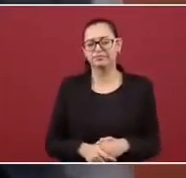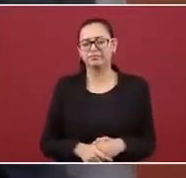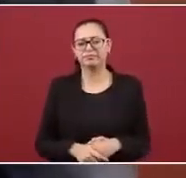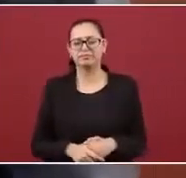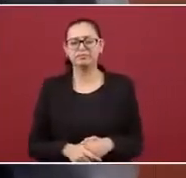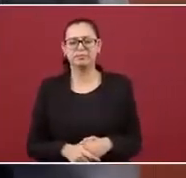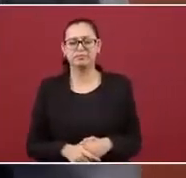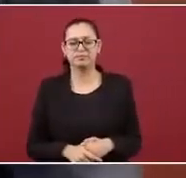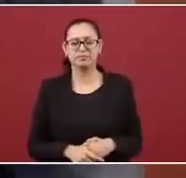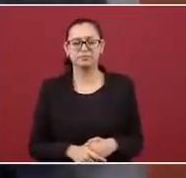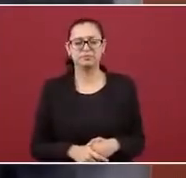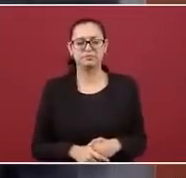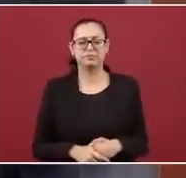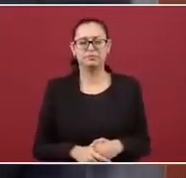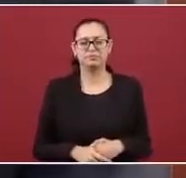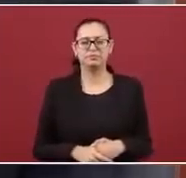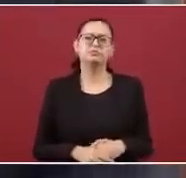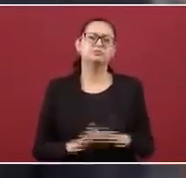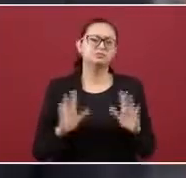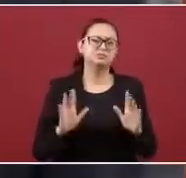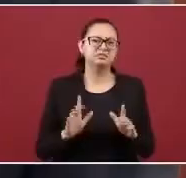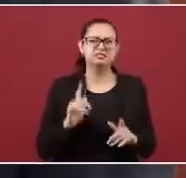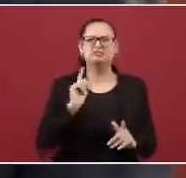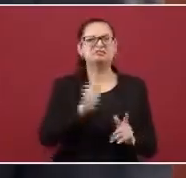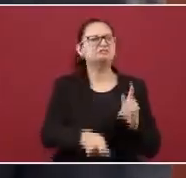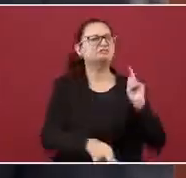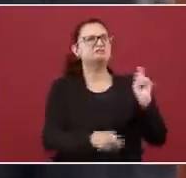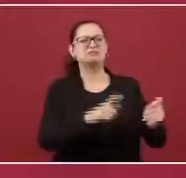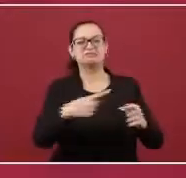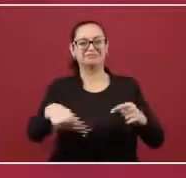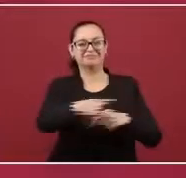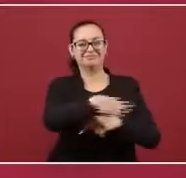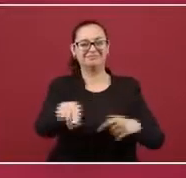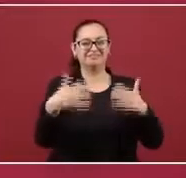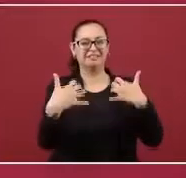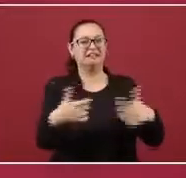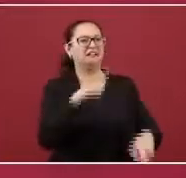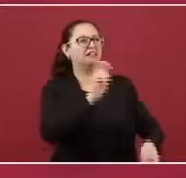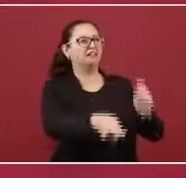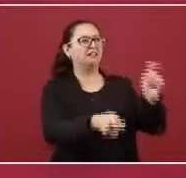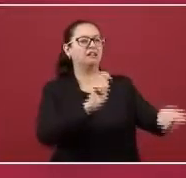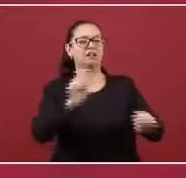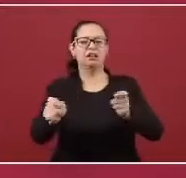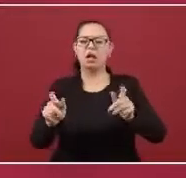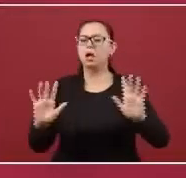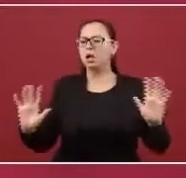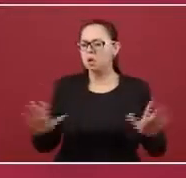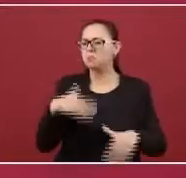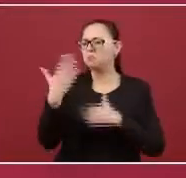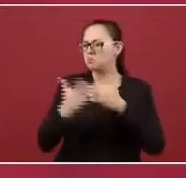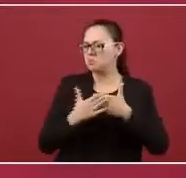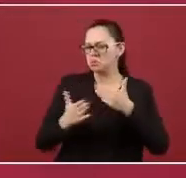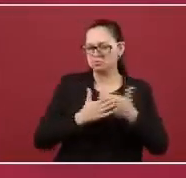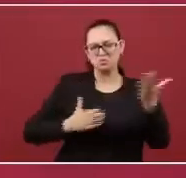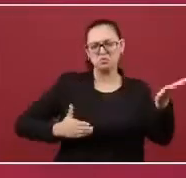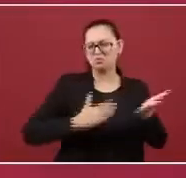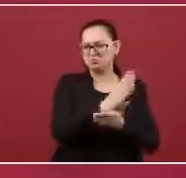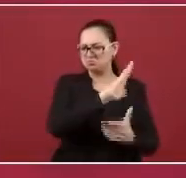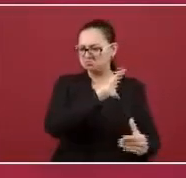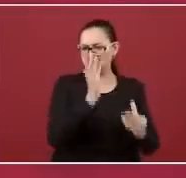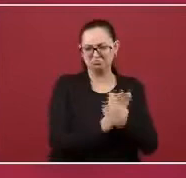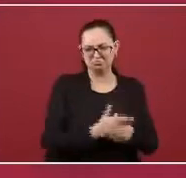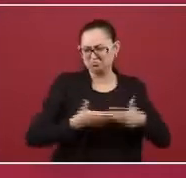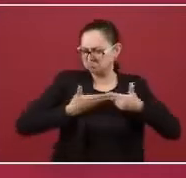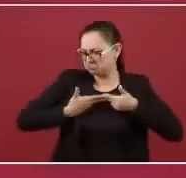Ya cuando tengan acceso, o sea, pídanlo, ahí se les va a entregar. Y